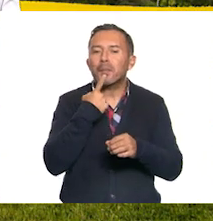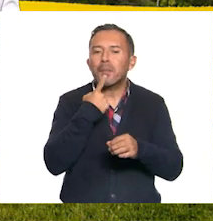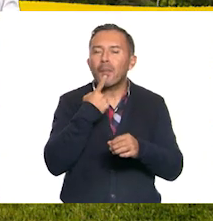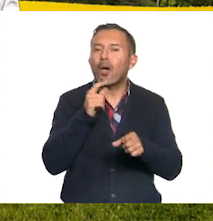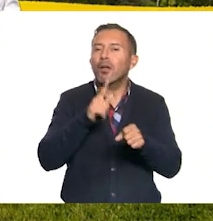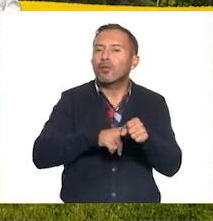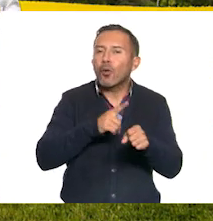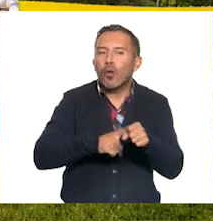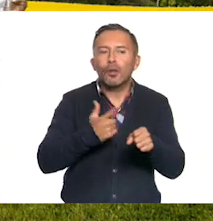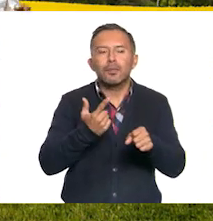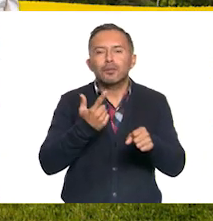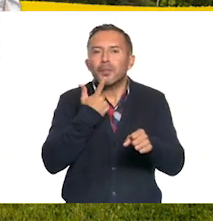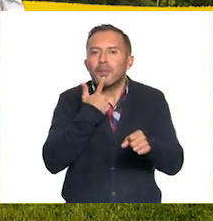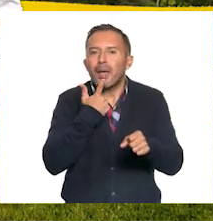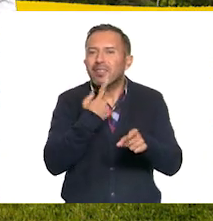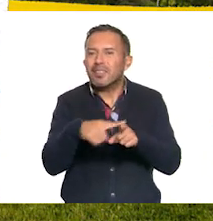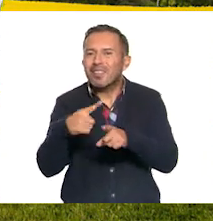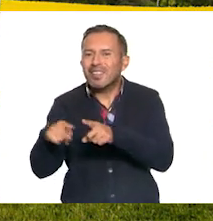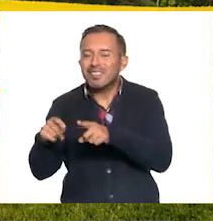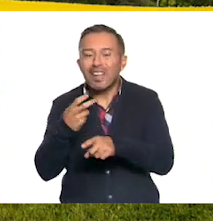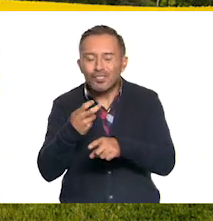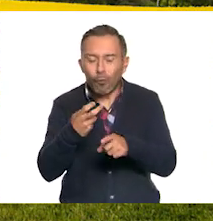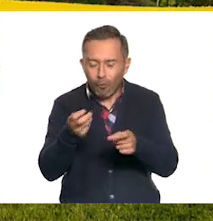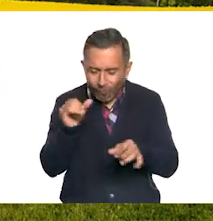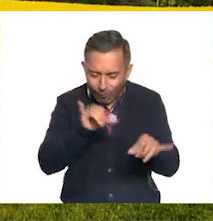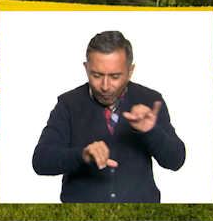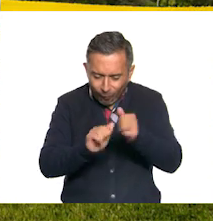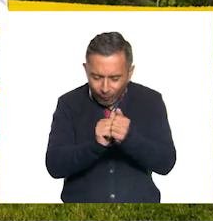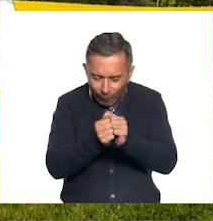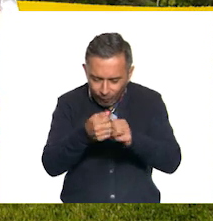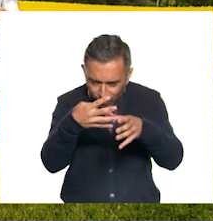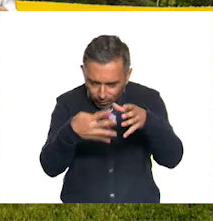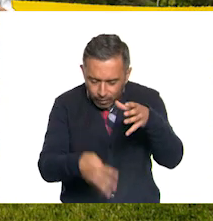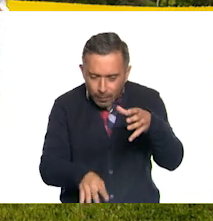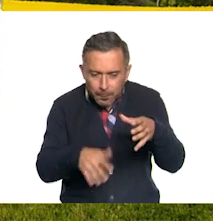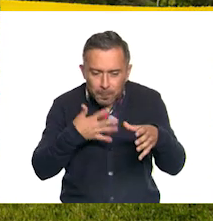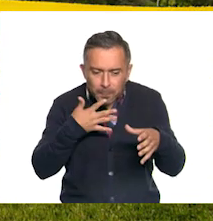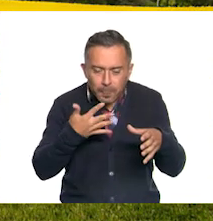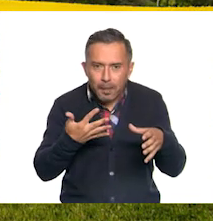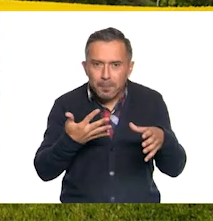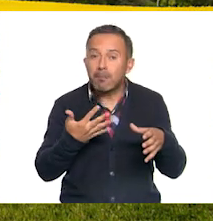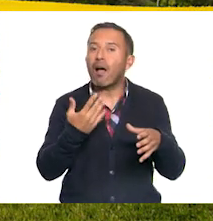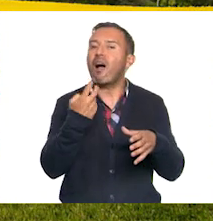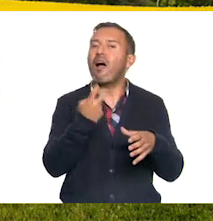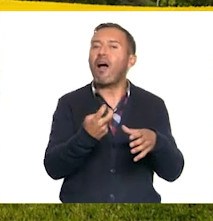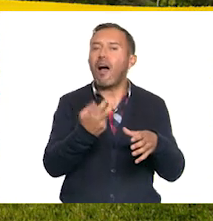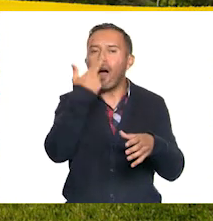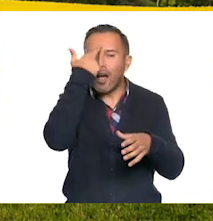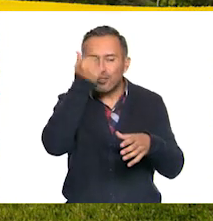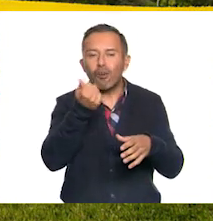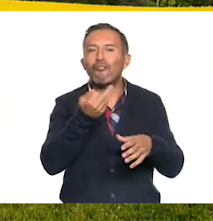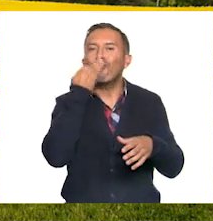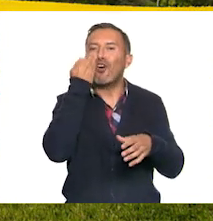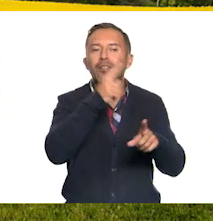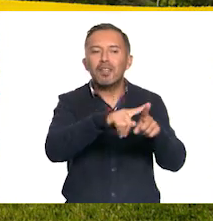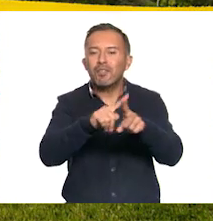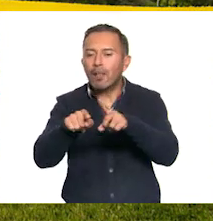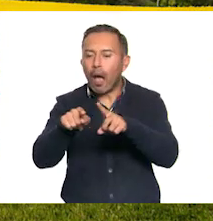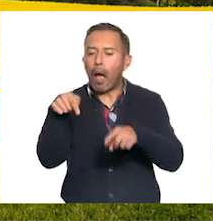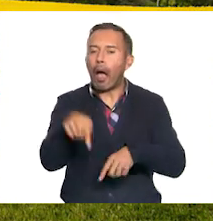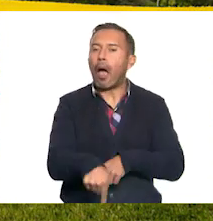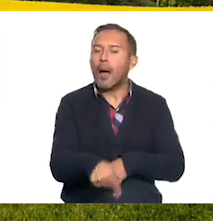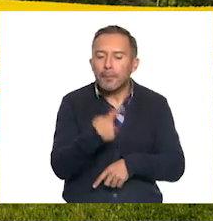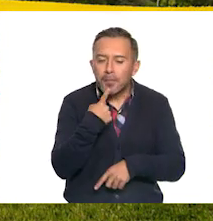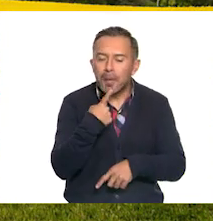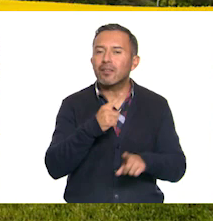y características nutricionales diferentes. ¡Uy, qué rico! Ahora sí me quedó claro. Según el tipo de flor